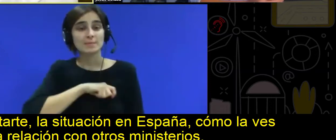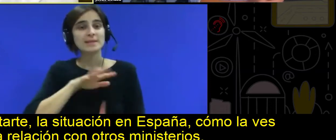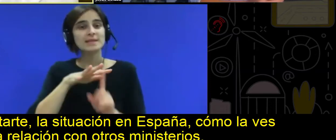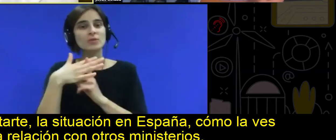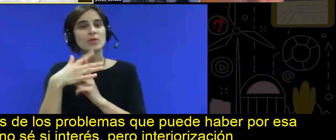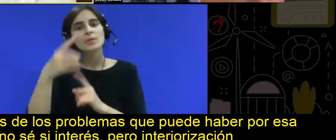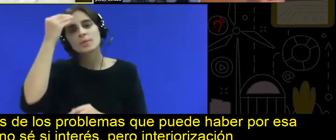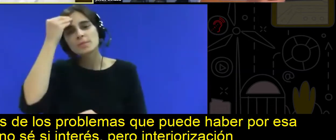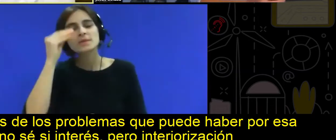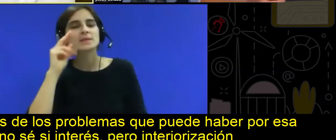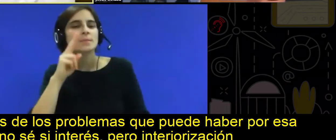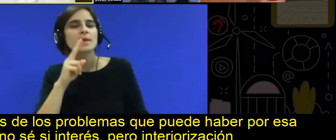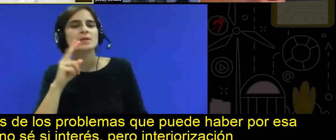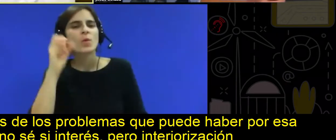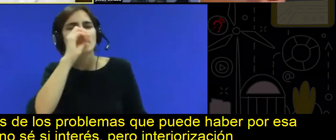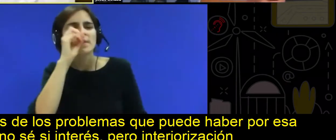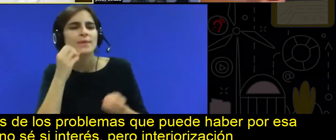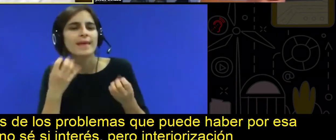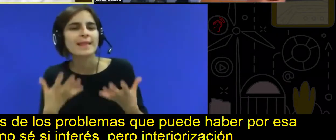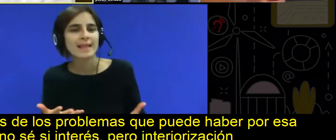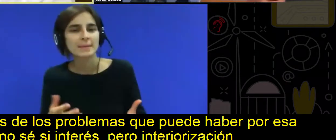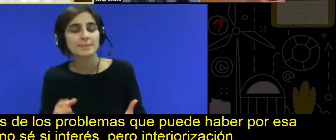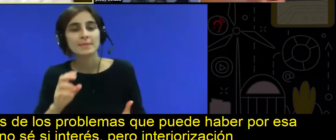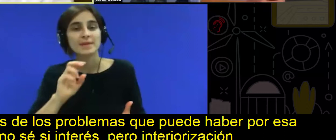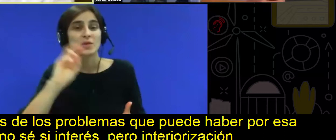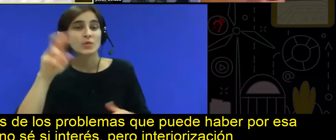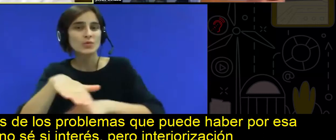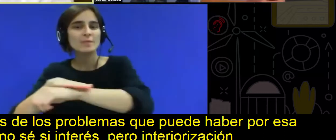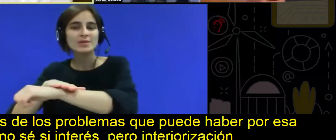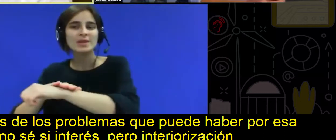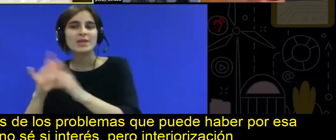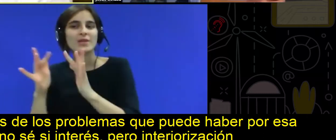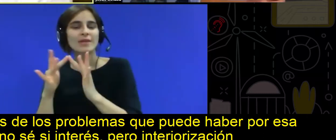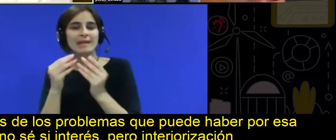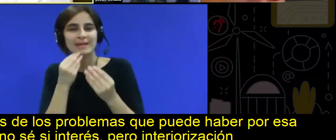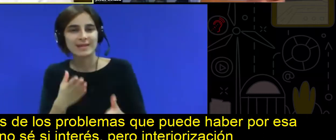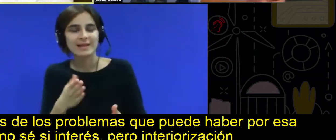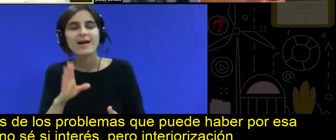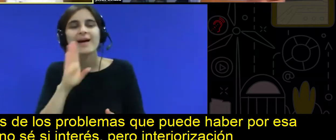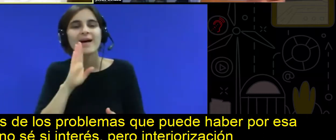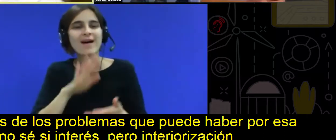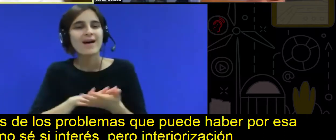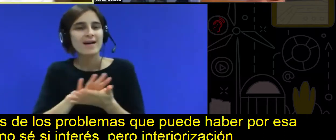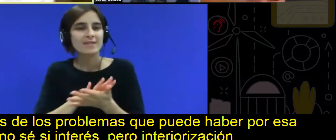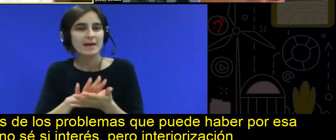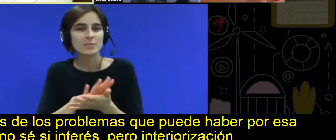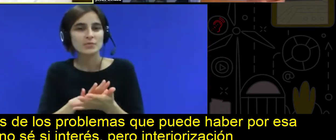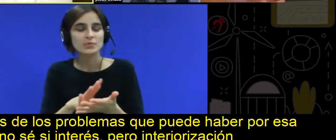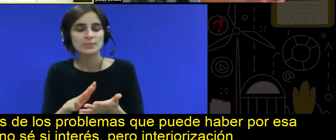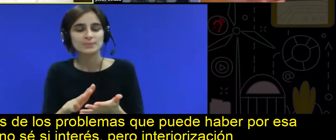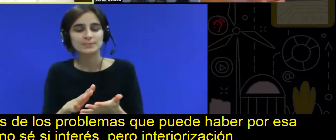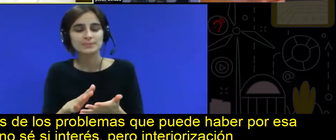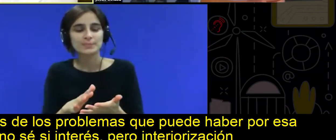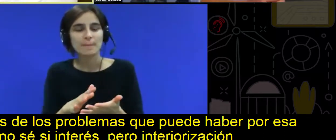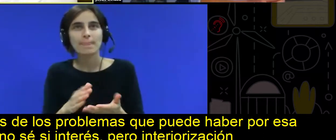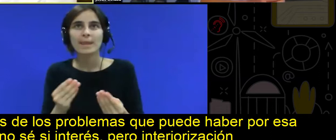Hablábamos antes de los problemas que puede haber por esa falta de,